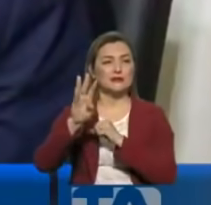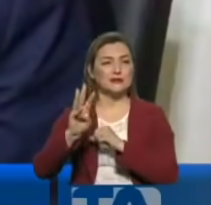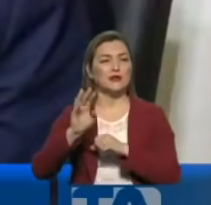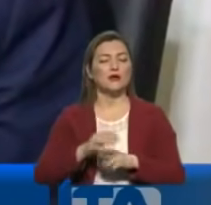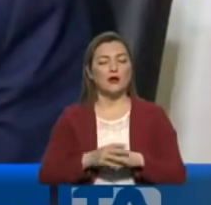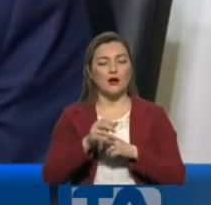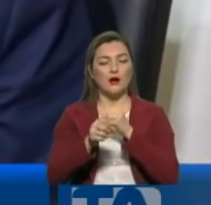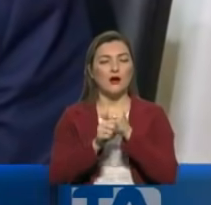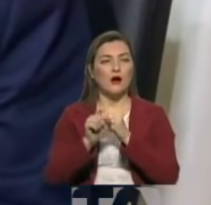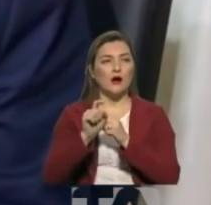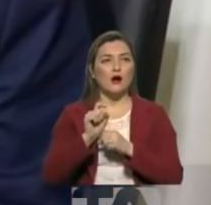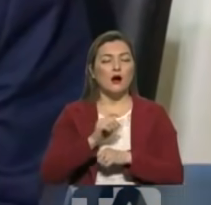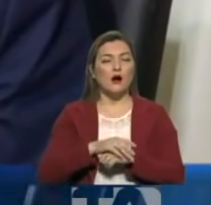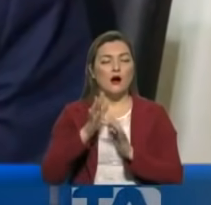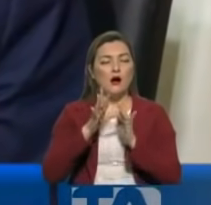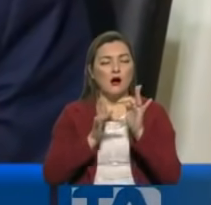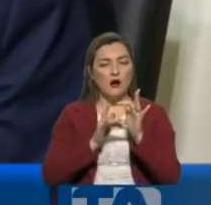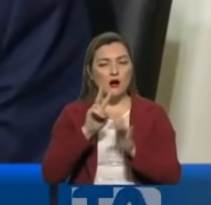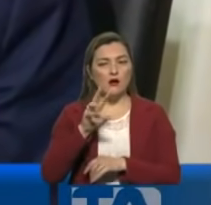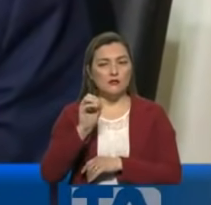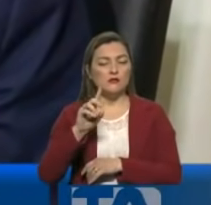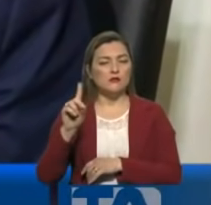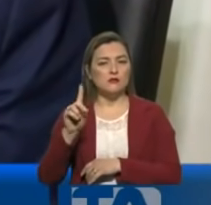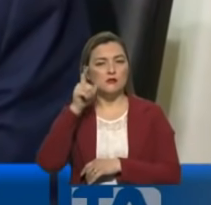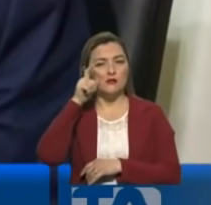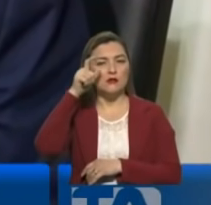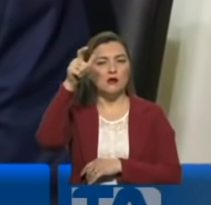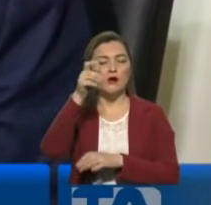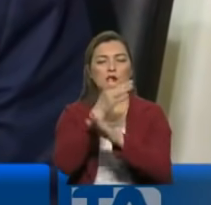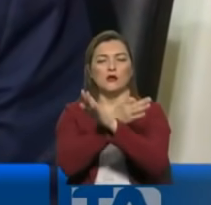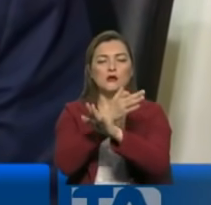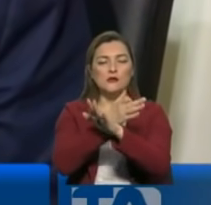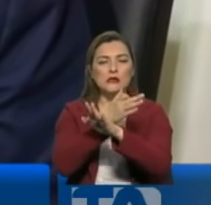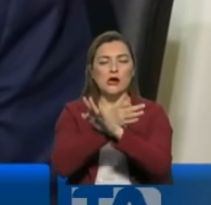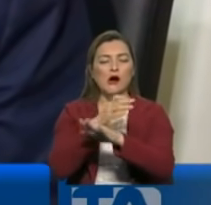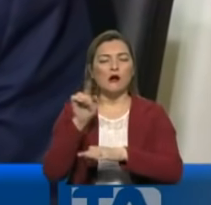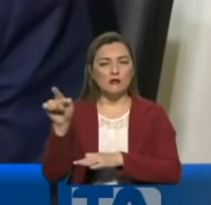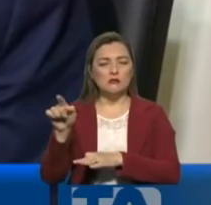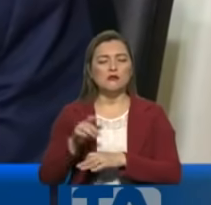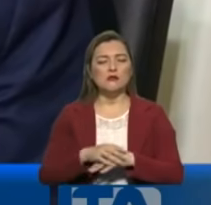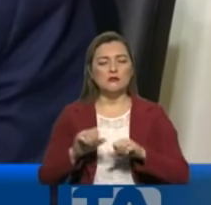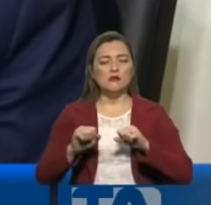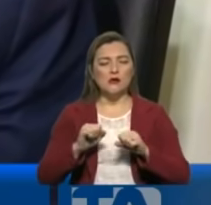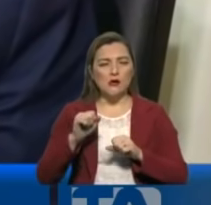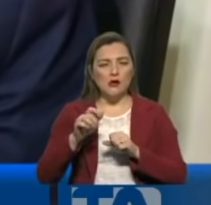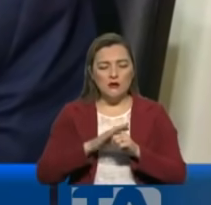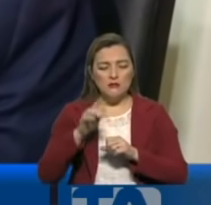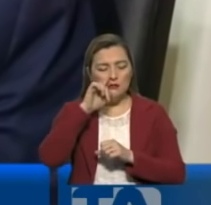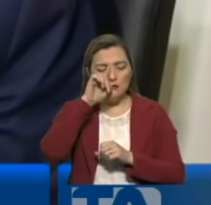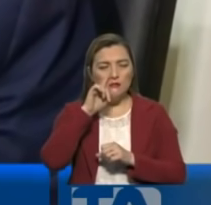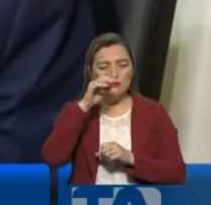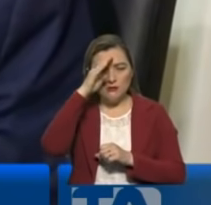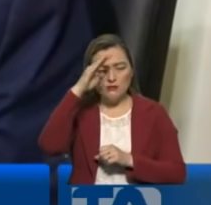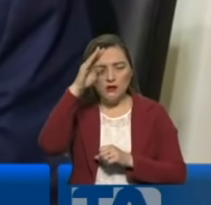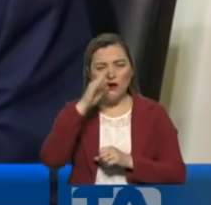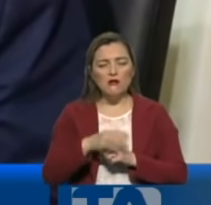del 2021, la fiscal que se encontraba cumpliendo turno reglamentario, doctora Rocío Polo, conjuntamente con personal de la Interpol, procedieron